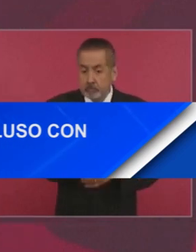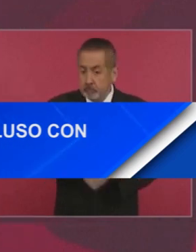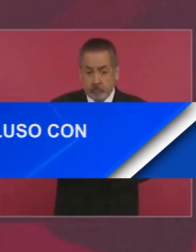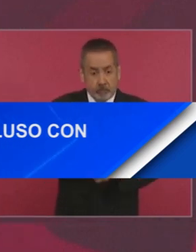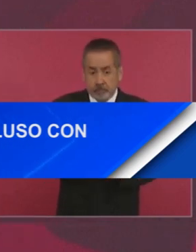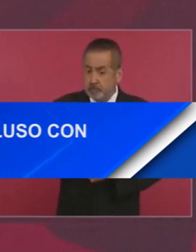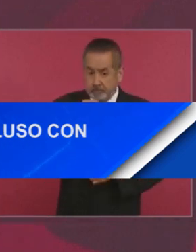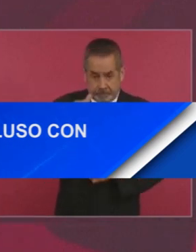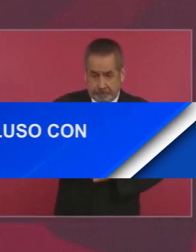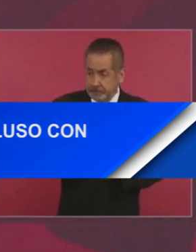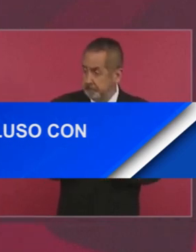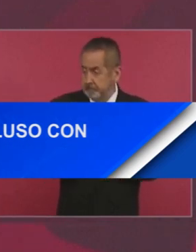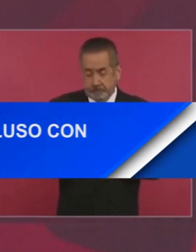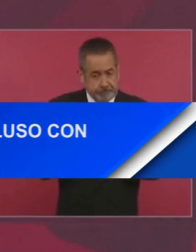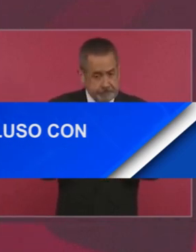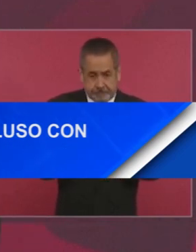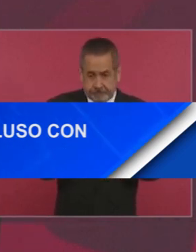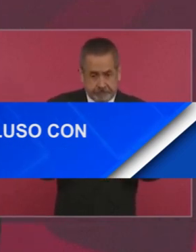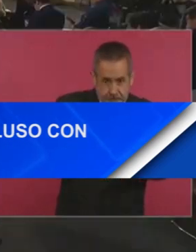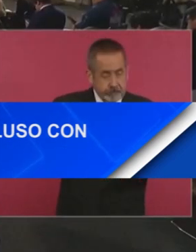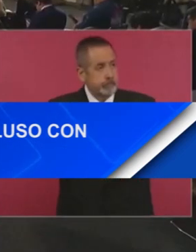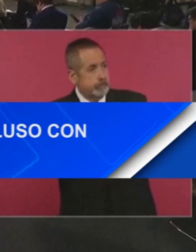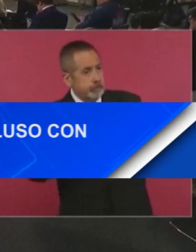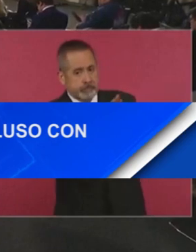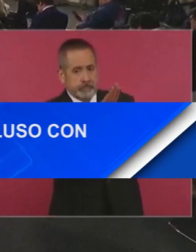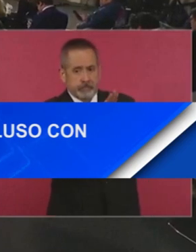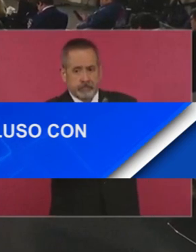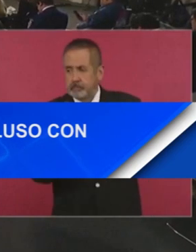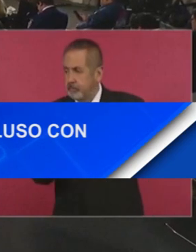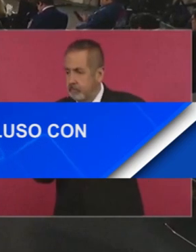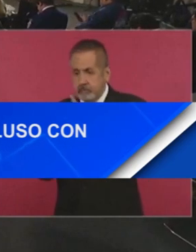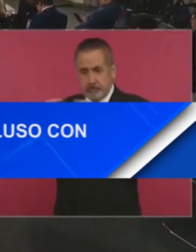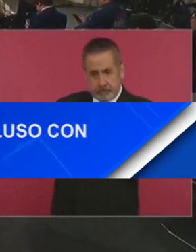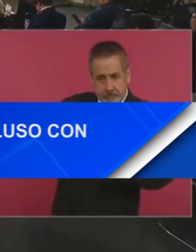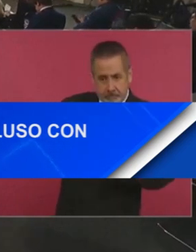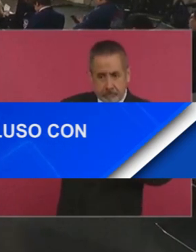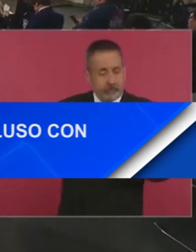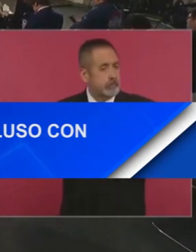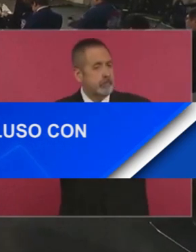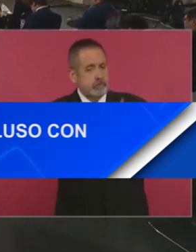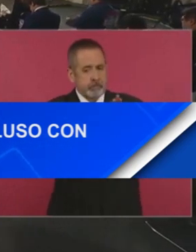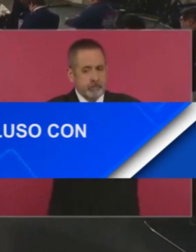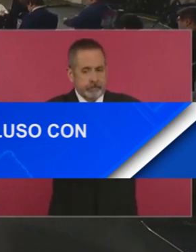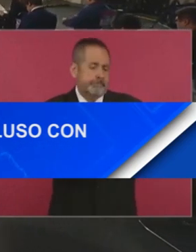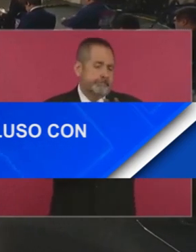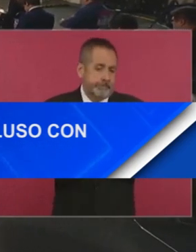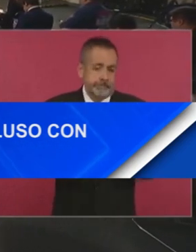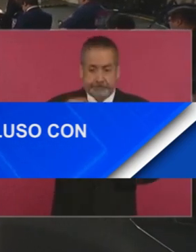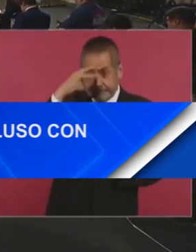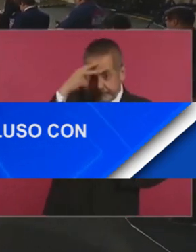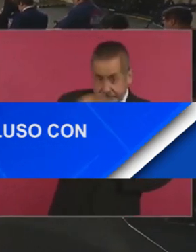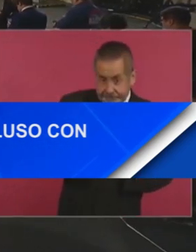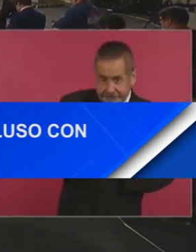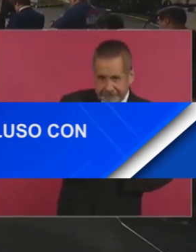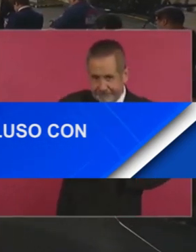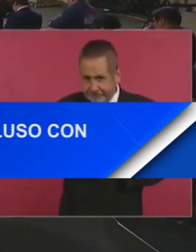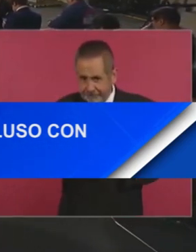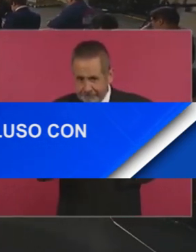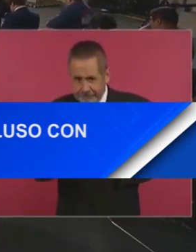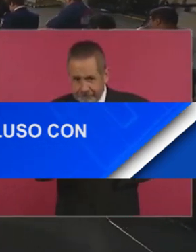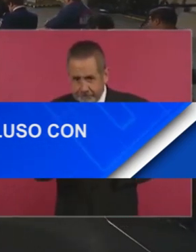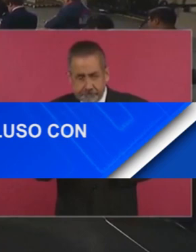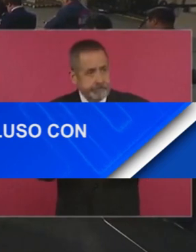supuestas sanciones de Estados Unidos por entregar crudo a la isla en su conferencia de prensa el